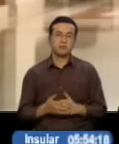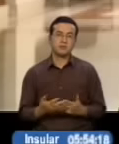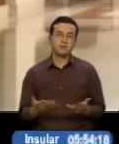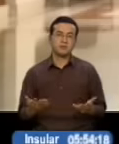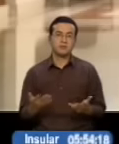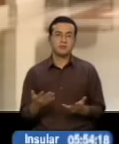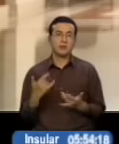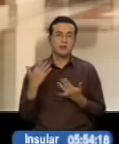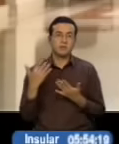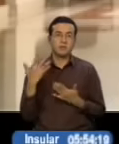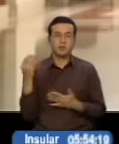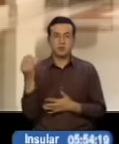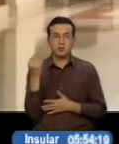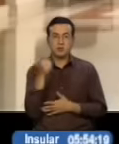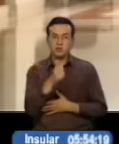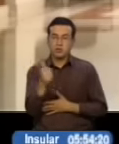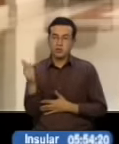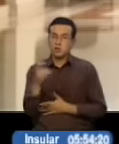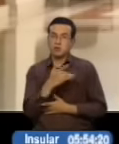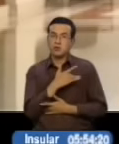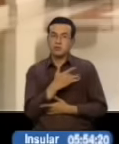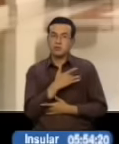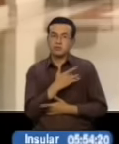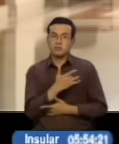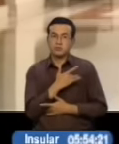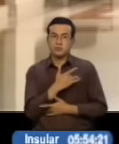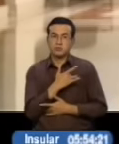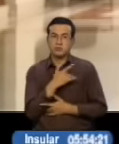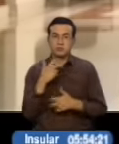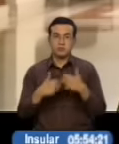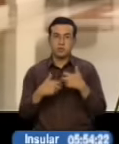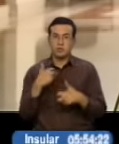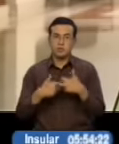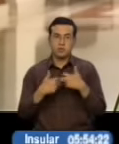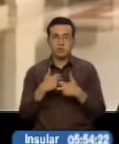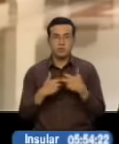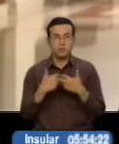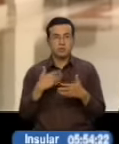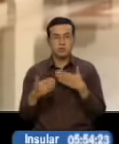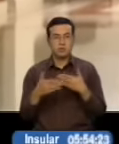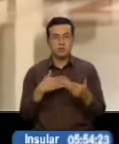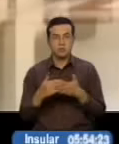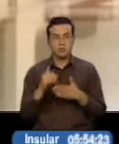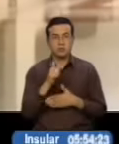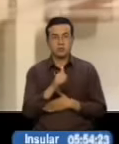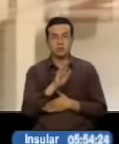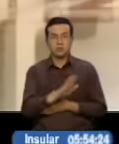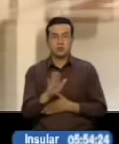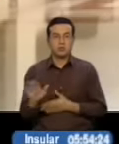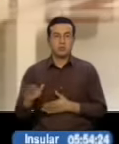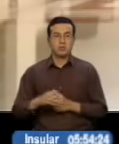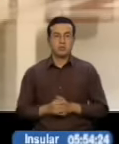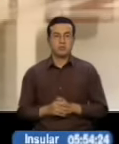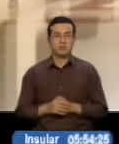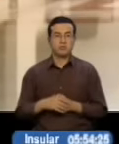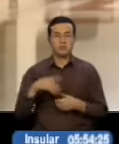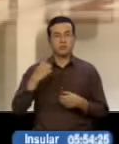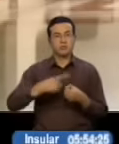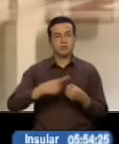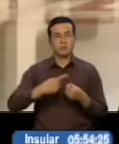y uno espera que los muchachos asimilen este inconveniente, porque ese handicap de Quito